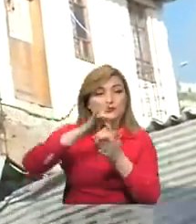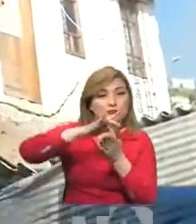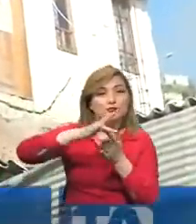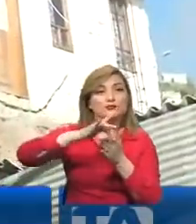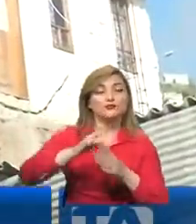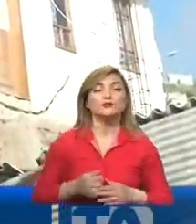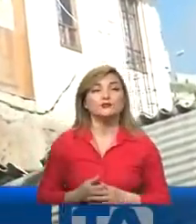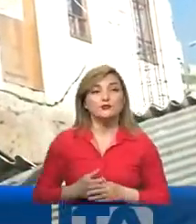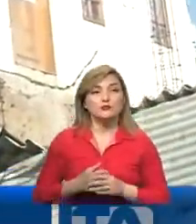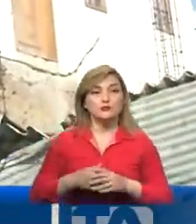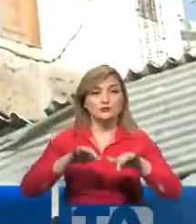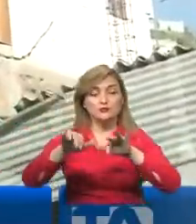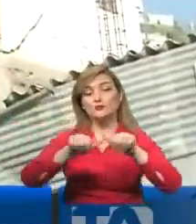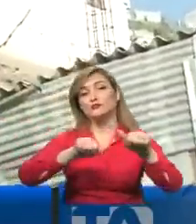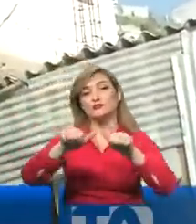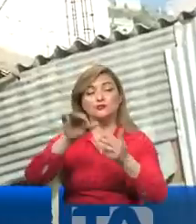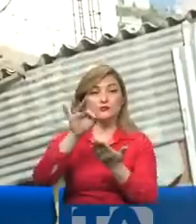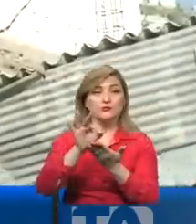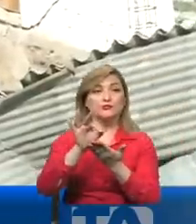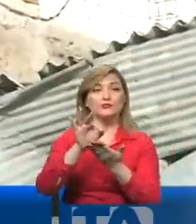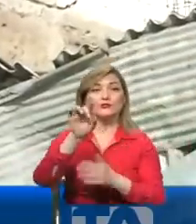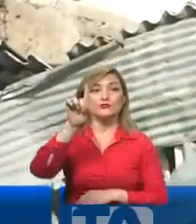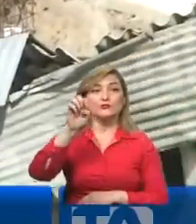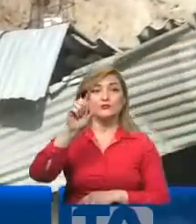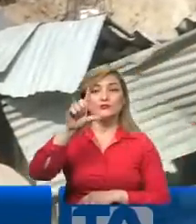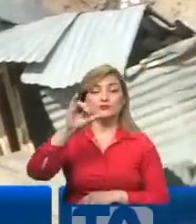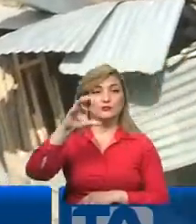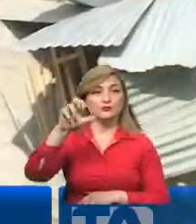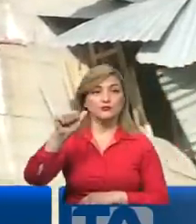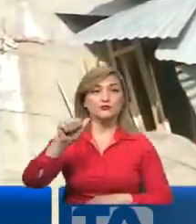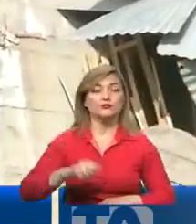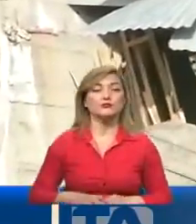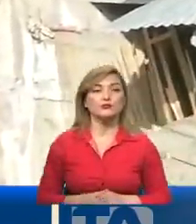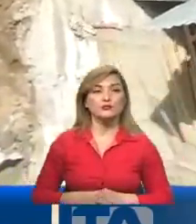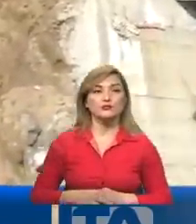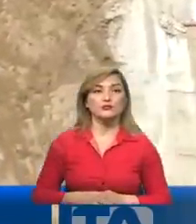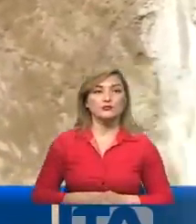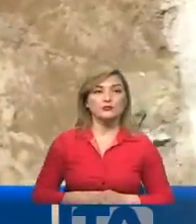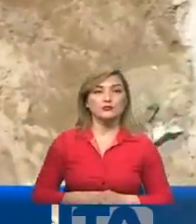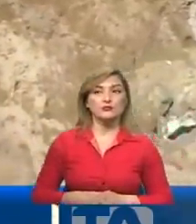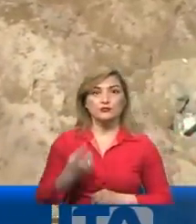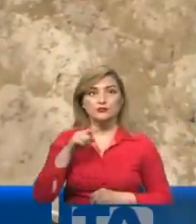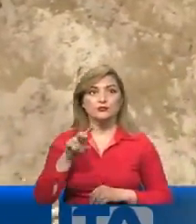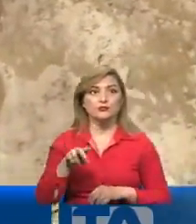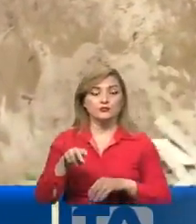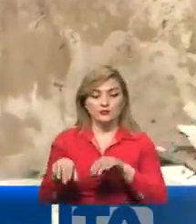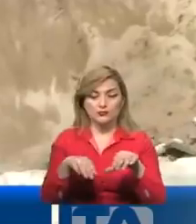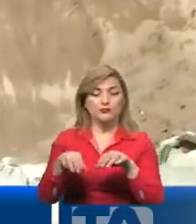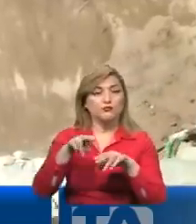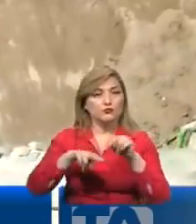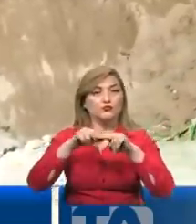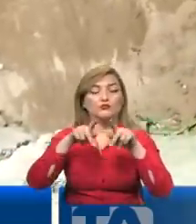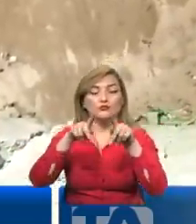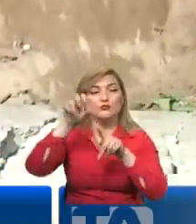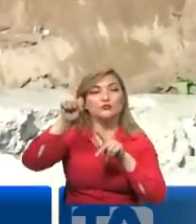Riesgos de la Administración Zonal Adelicia, quienes van a establecer si estas actividades de construcción contaban con el